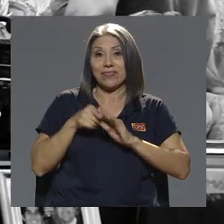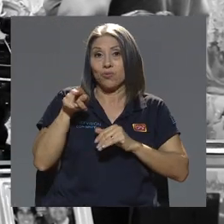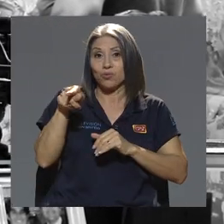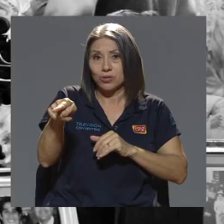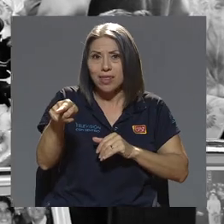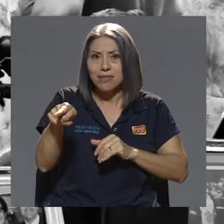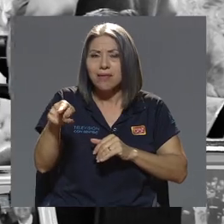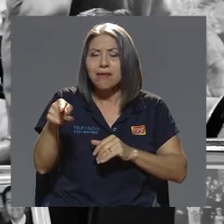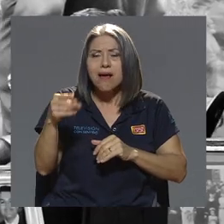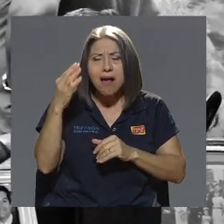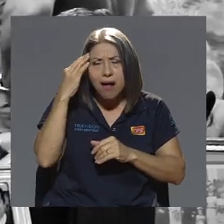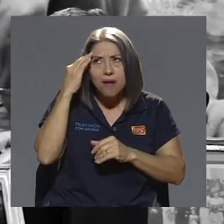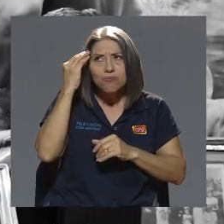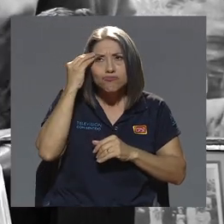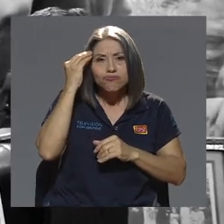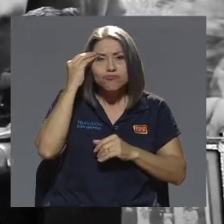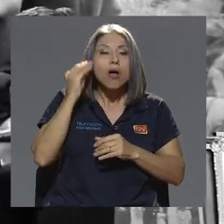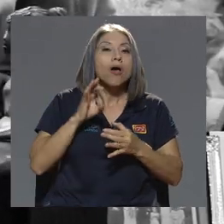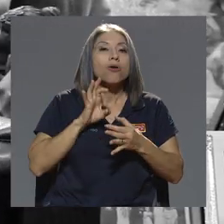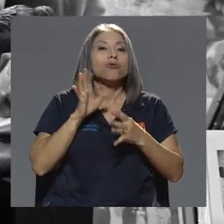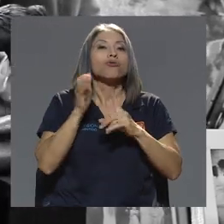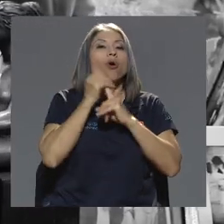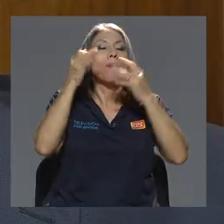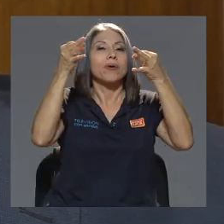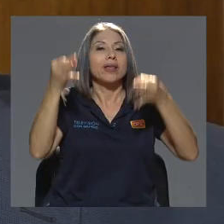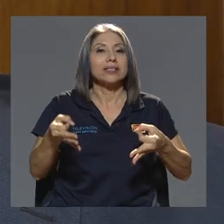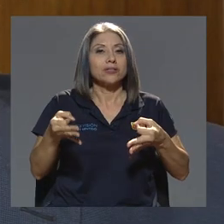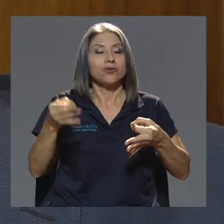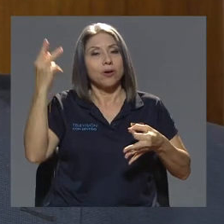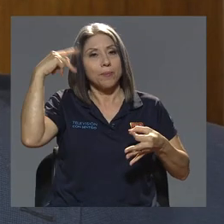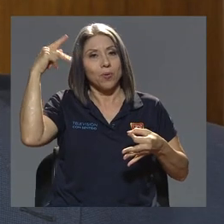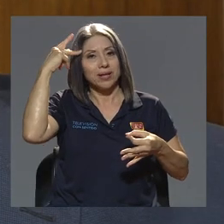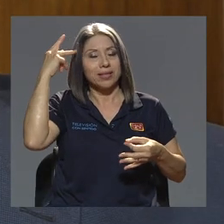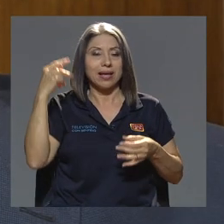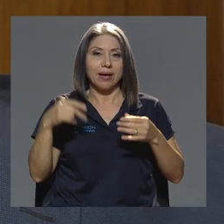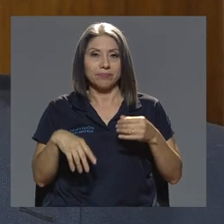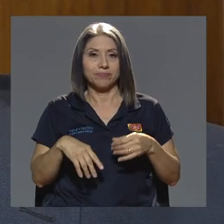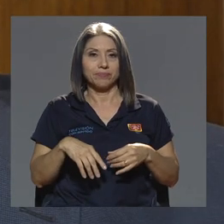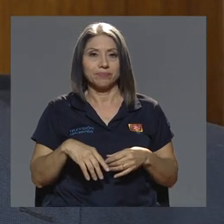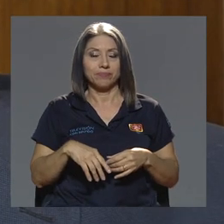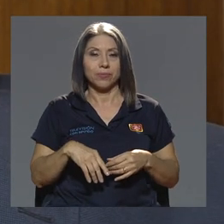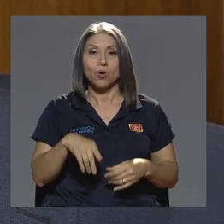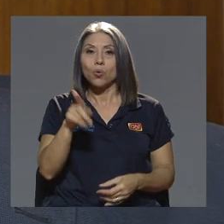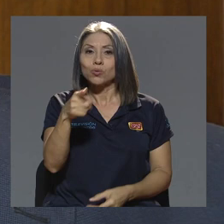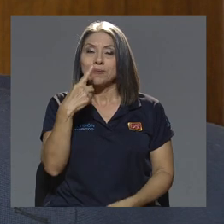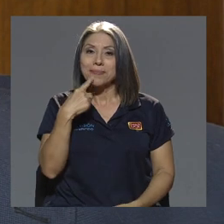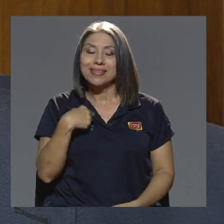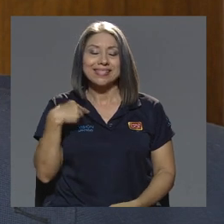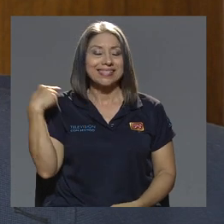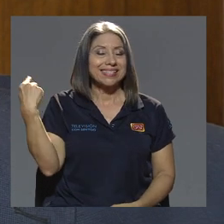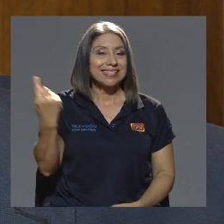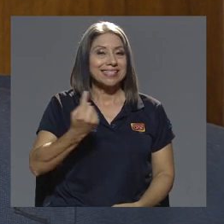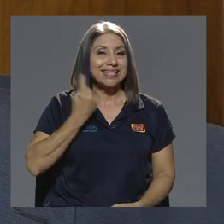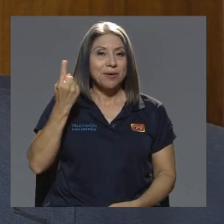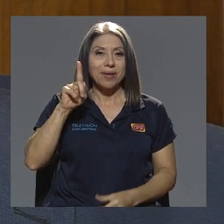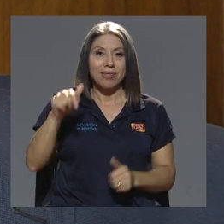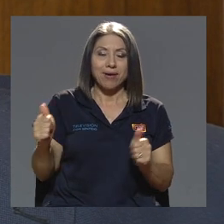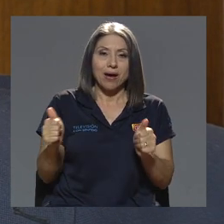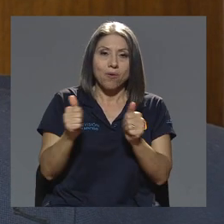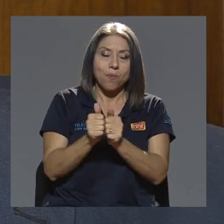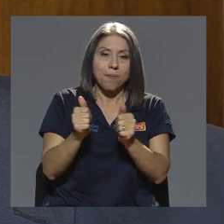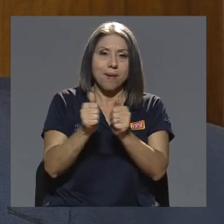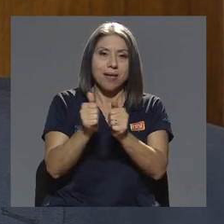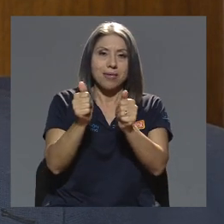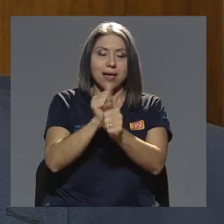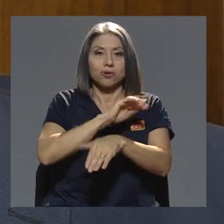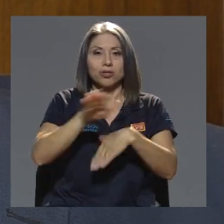tome una decisión en política. Y usted me decía que siempre hay que acompañarlos en todas las